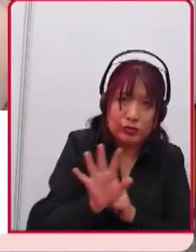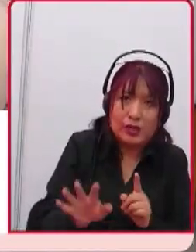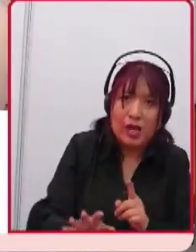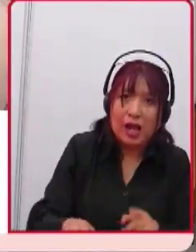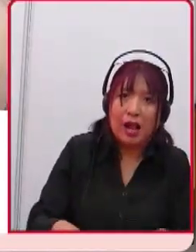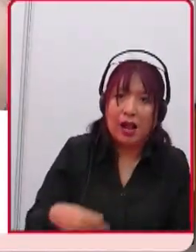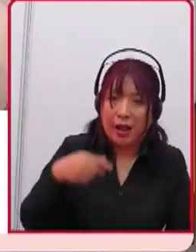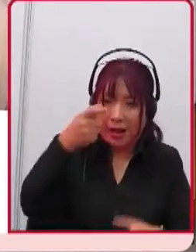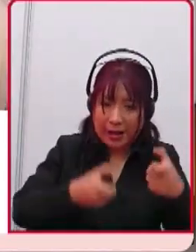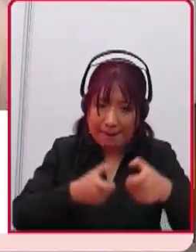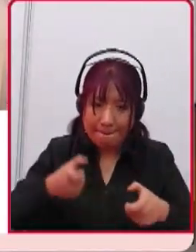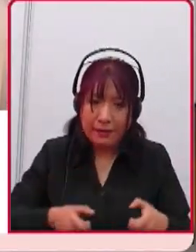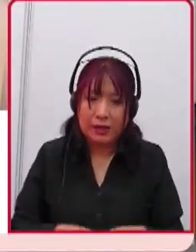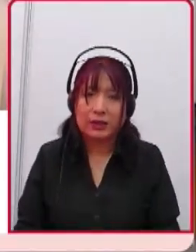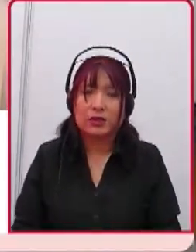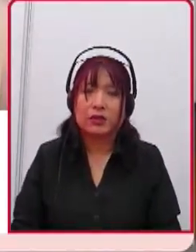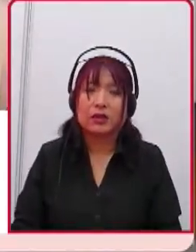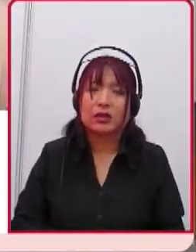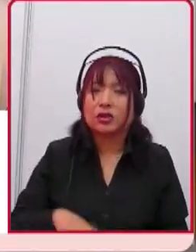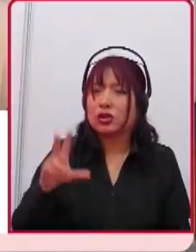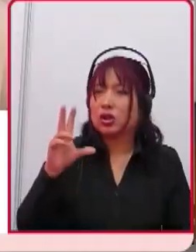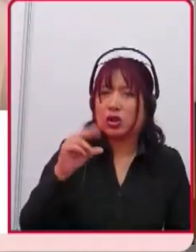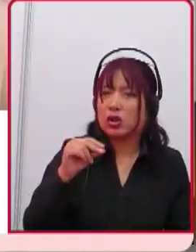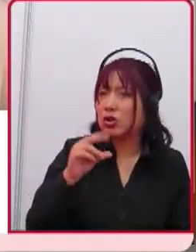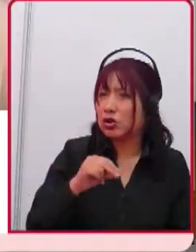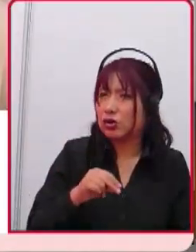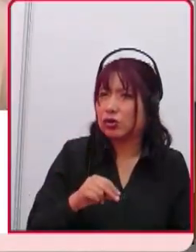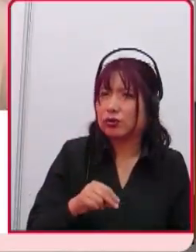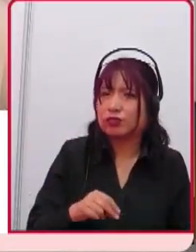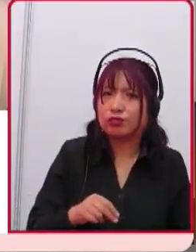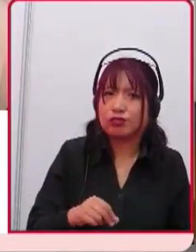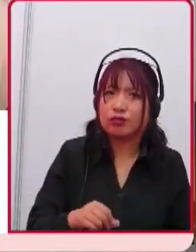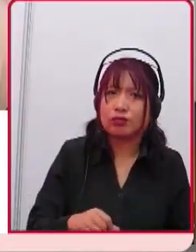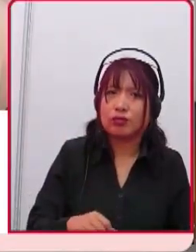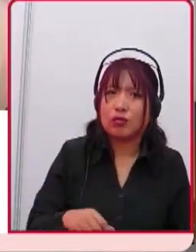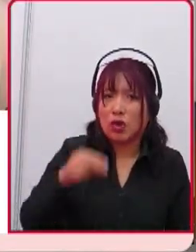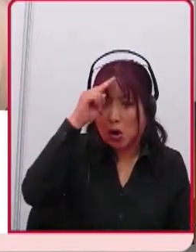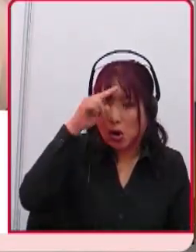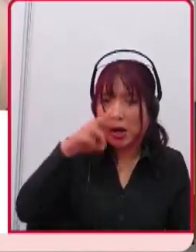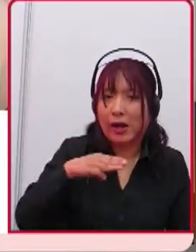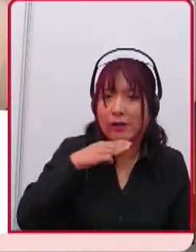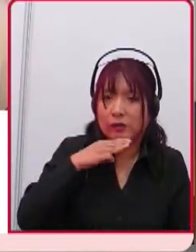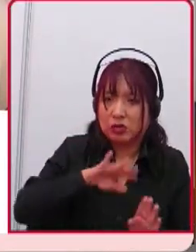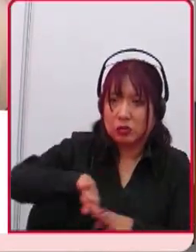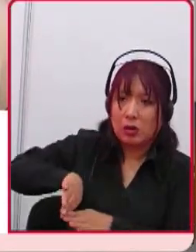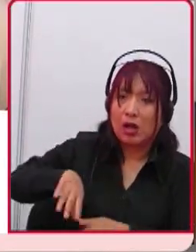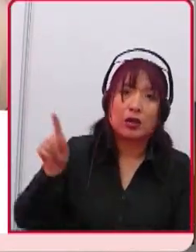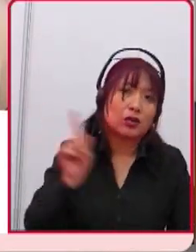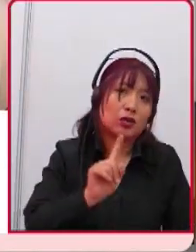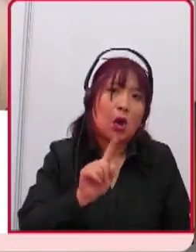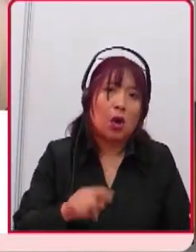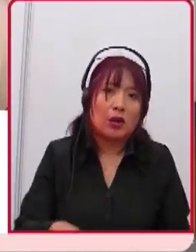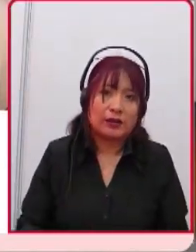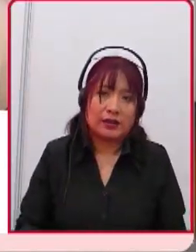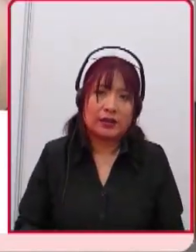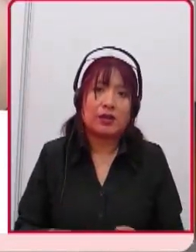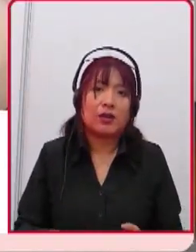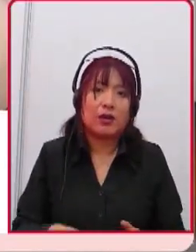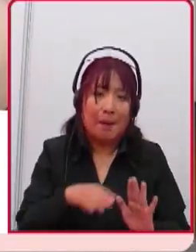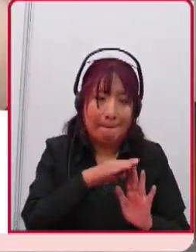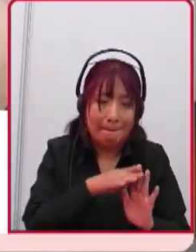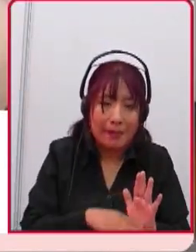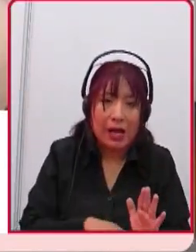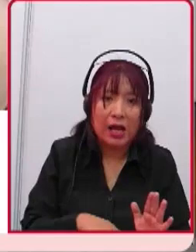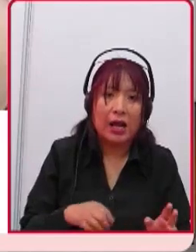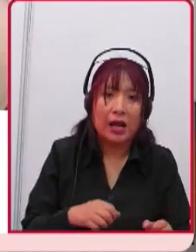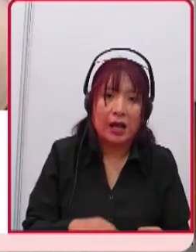probablemente no eliminar, pero minimizar la exposición al riesgo de nuestros colaboradores, ¿no? Sí. No sé si hubiera alguna consulta